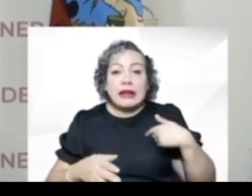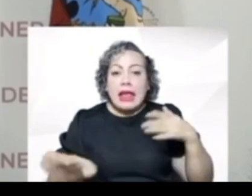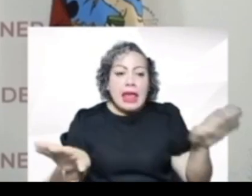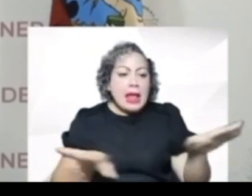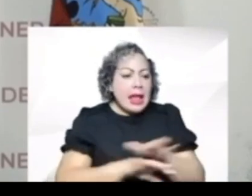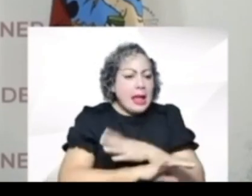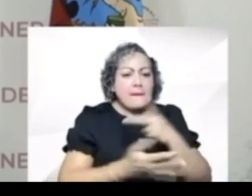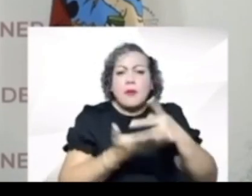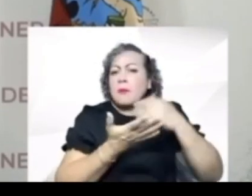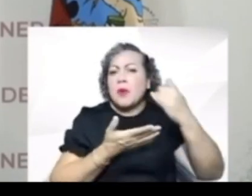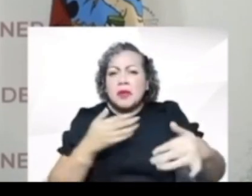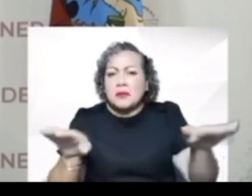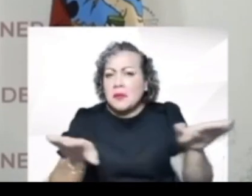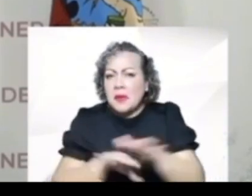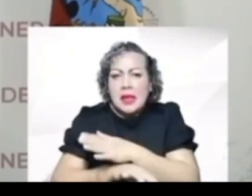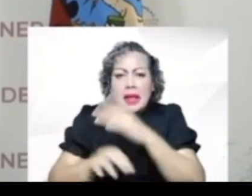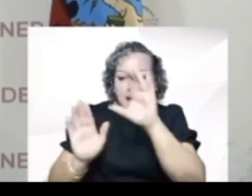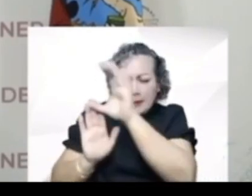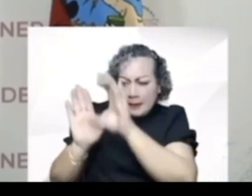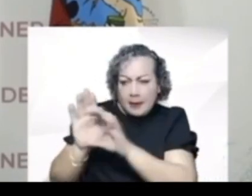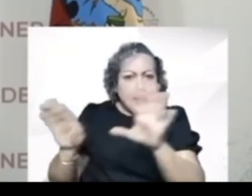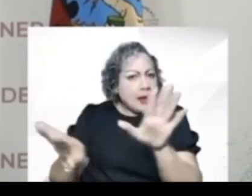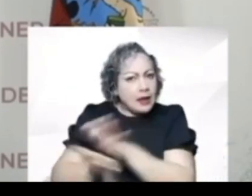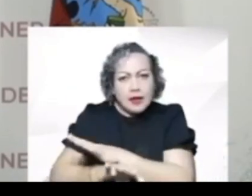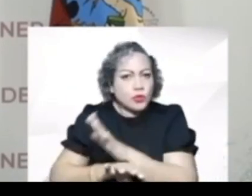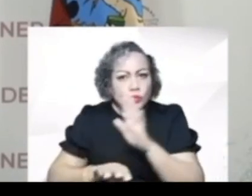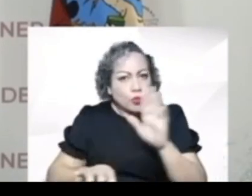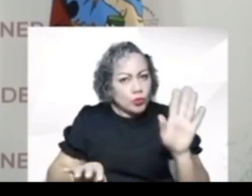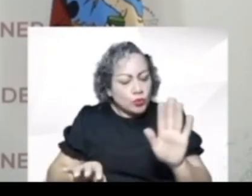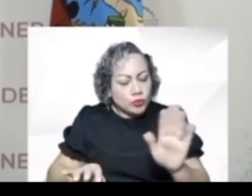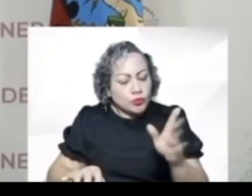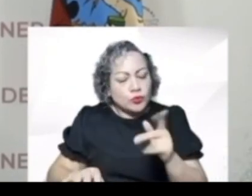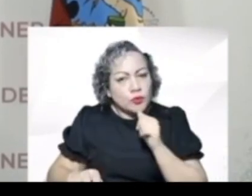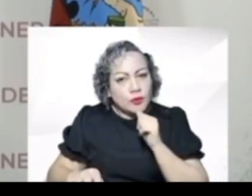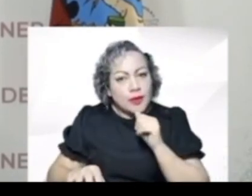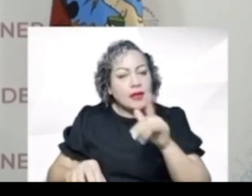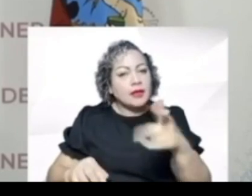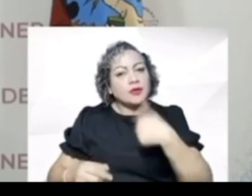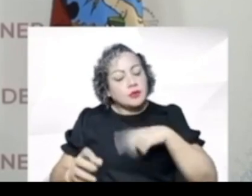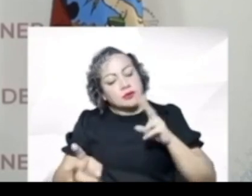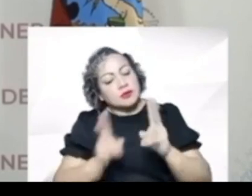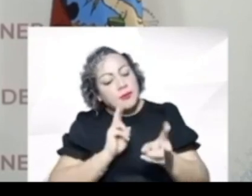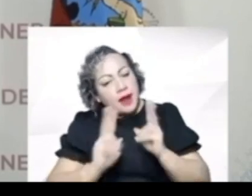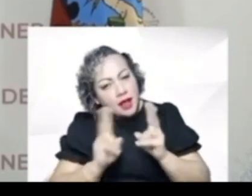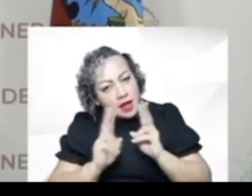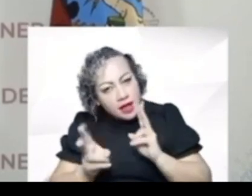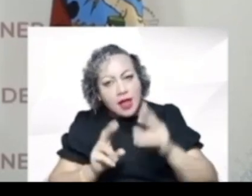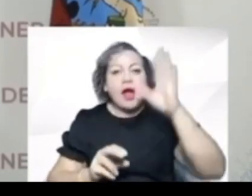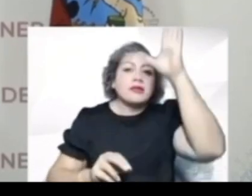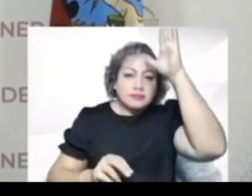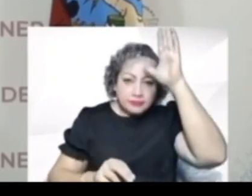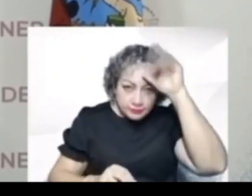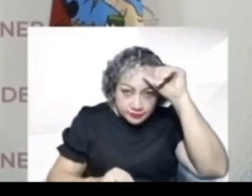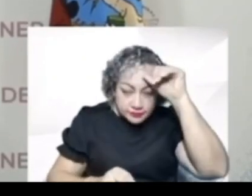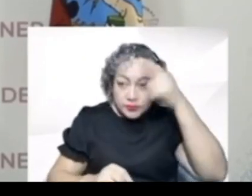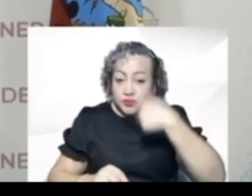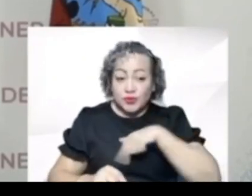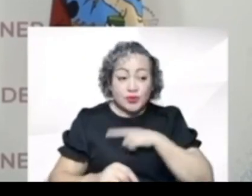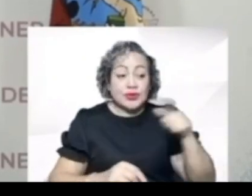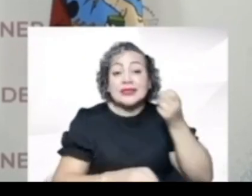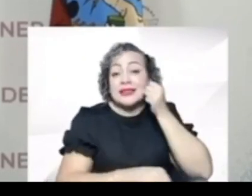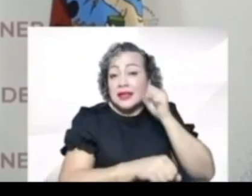reforma. Hay diálogo, hay consenso, hemos estado reunidos con los